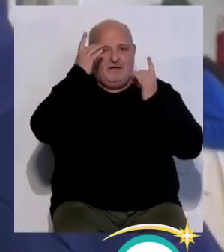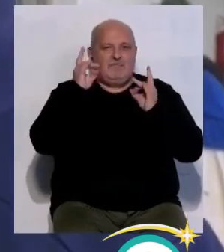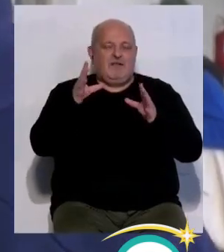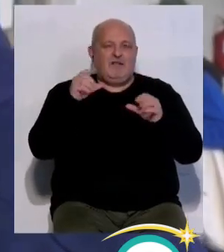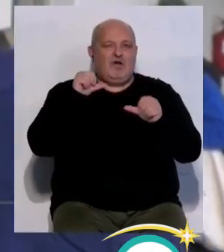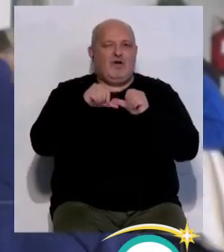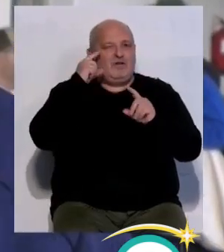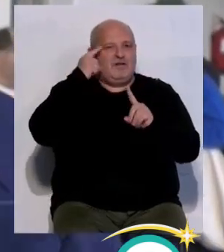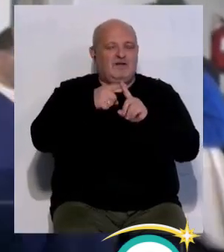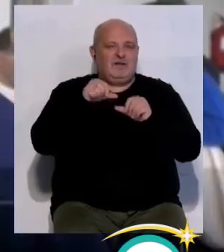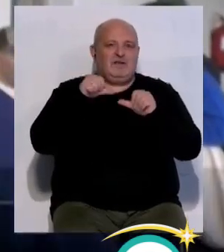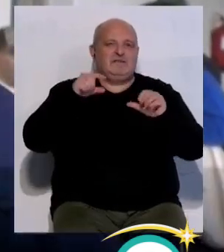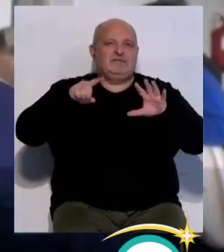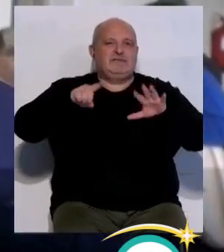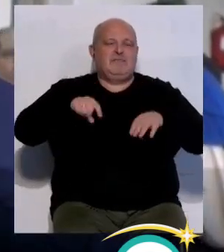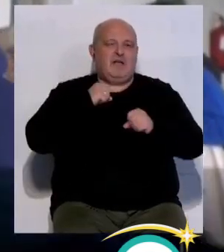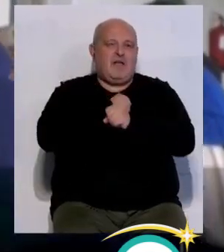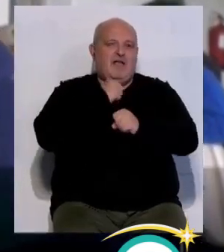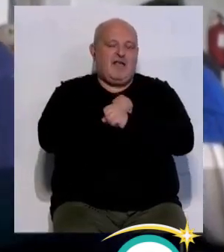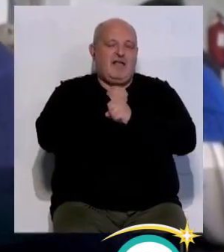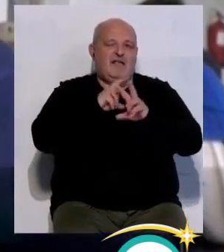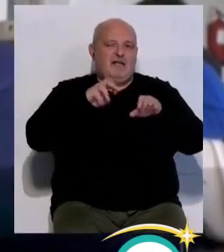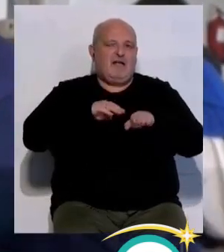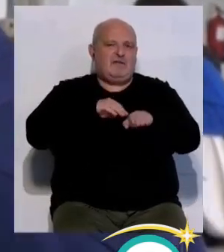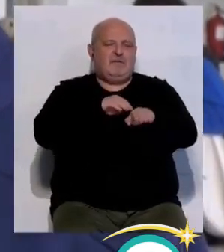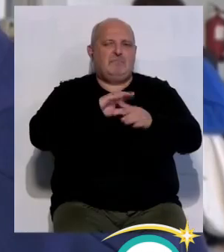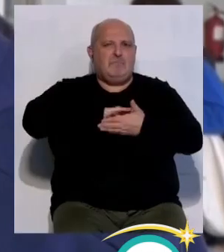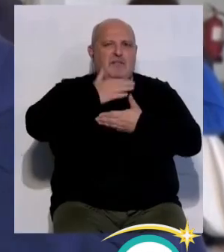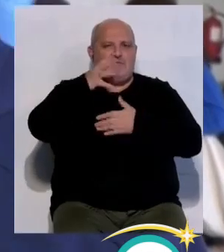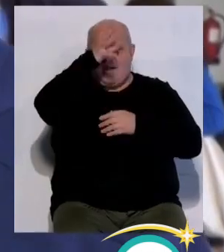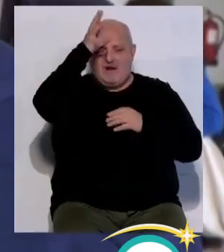que teníamos planteado desde hace 6 meses que llevamos trabajando esta cabalgata,